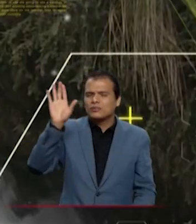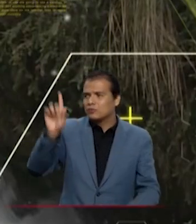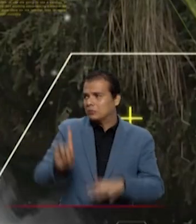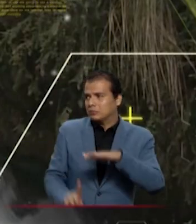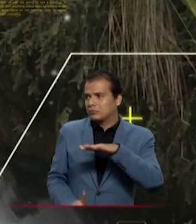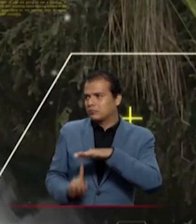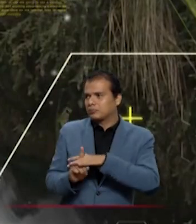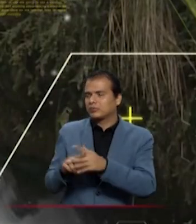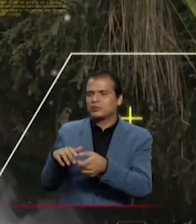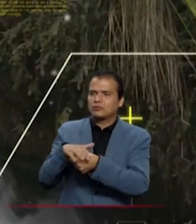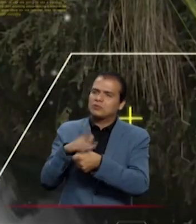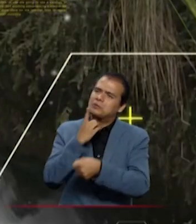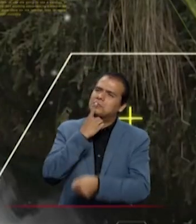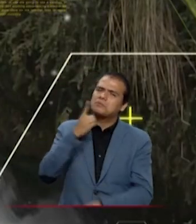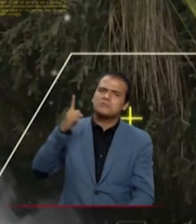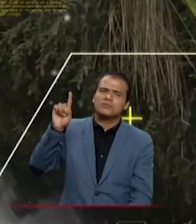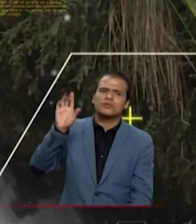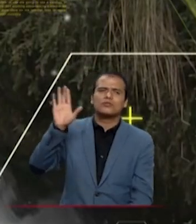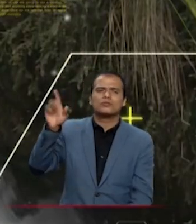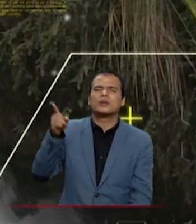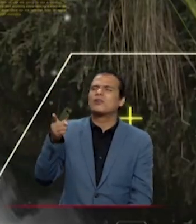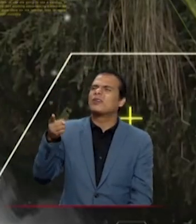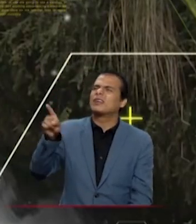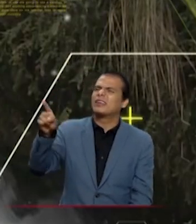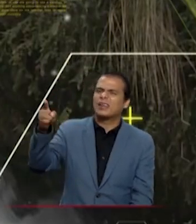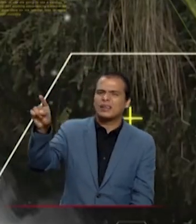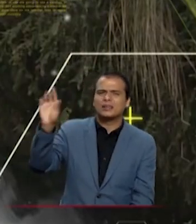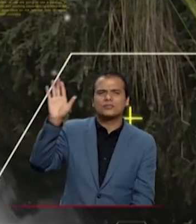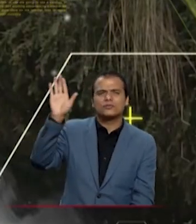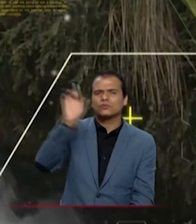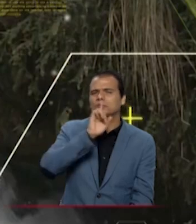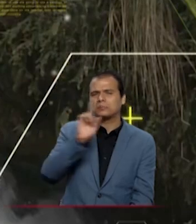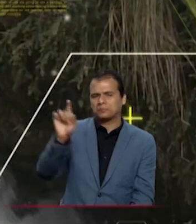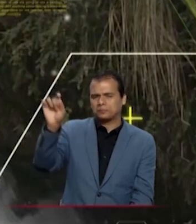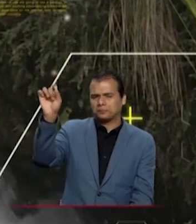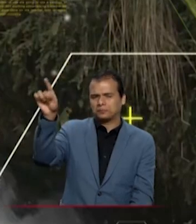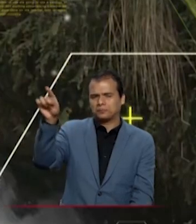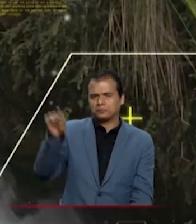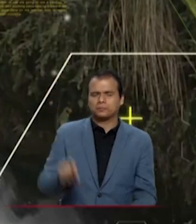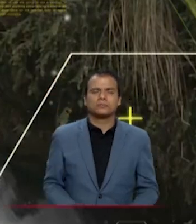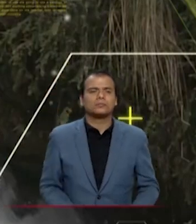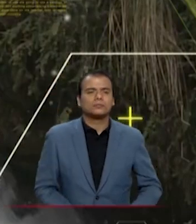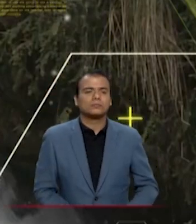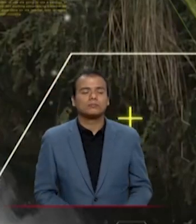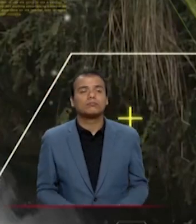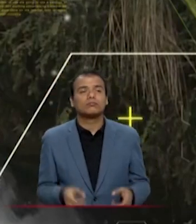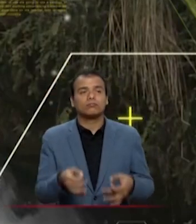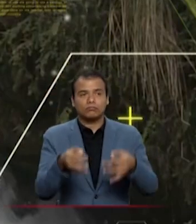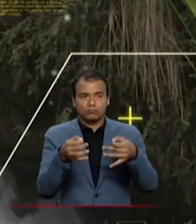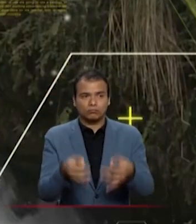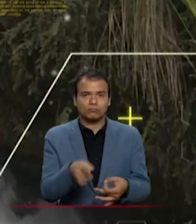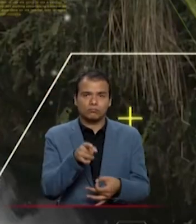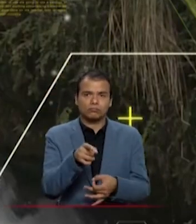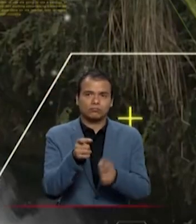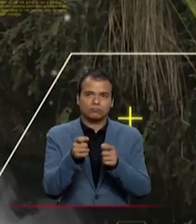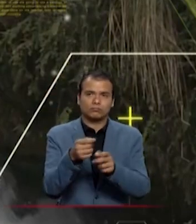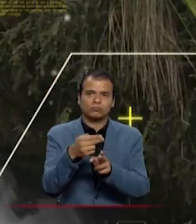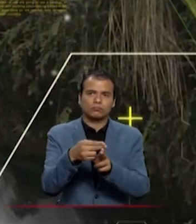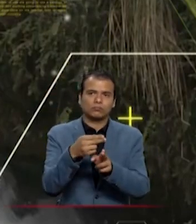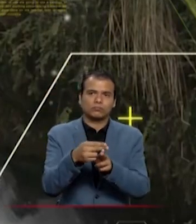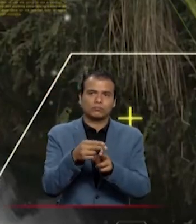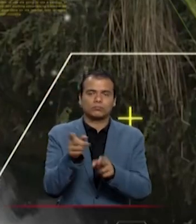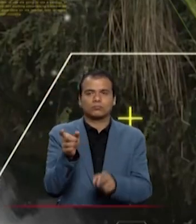eh Pero técnicamente qué es bueno eh técnicamente tiene un nombre muy propio se